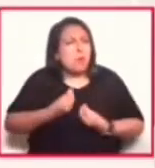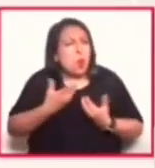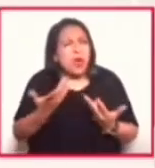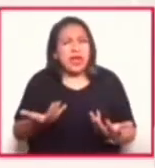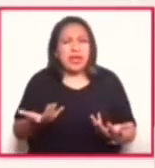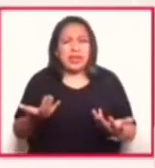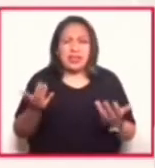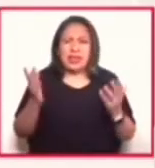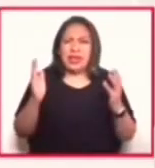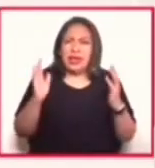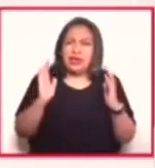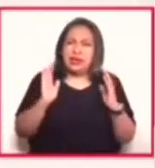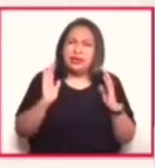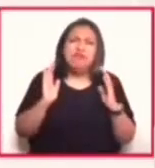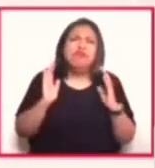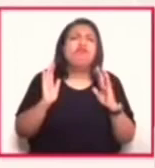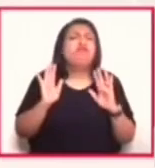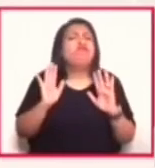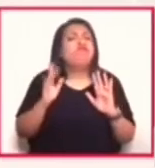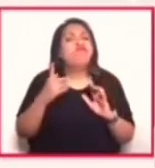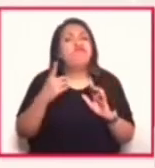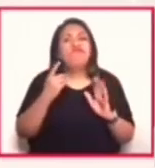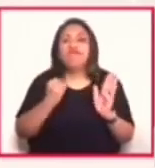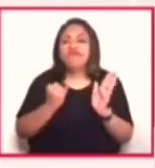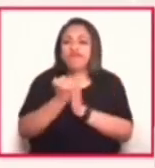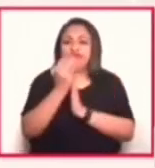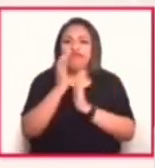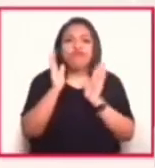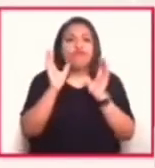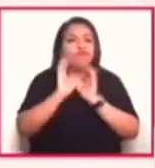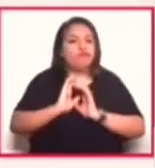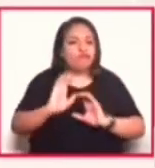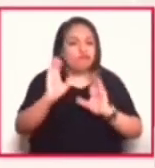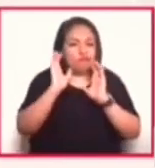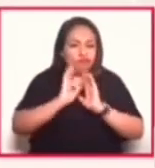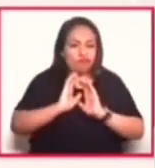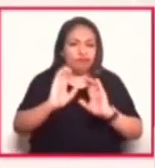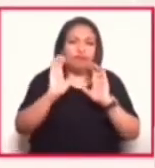y pues decidimos cantar